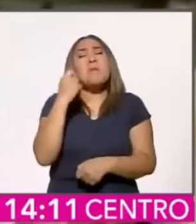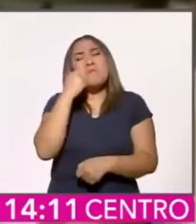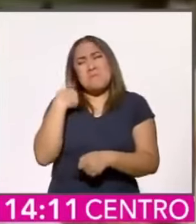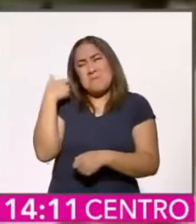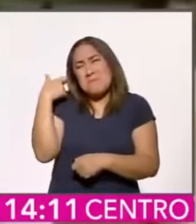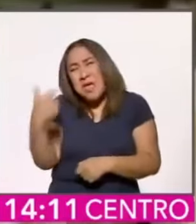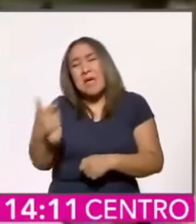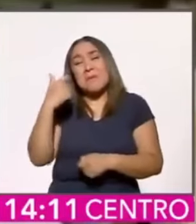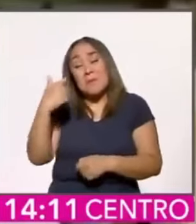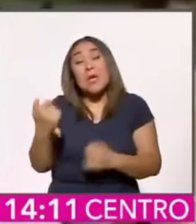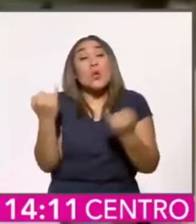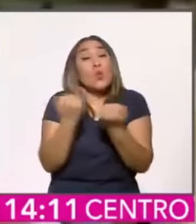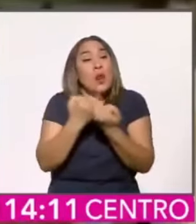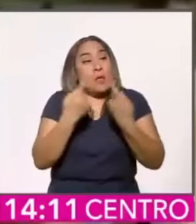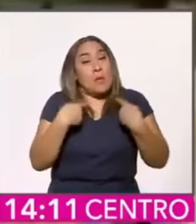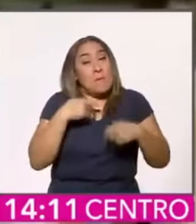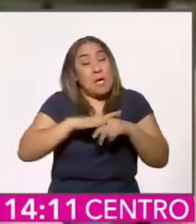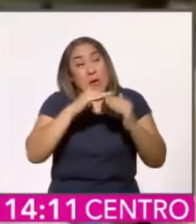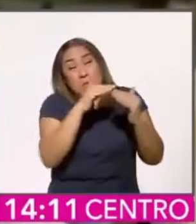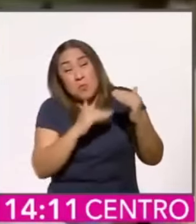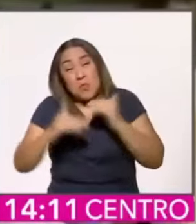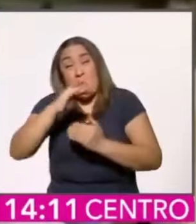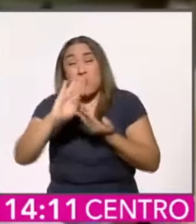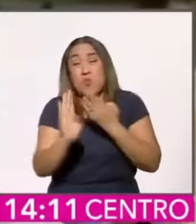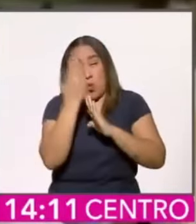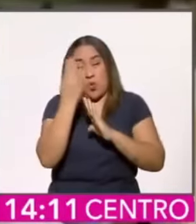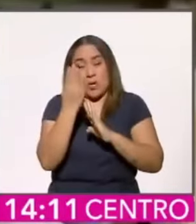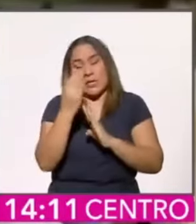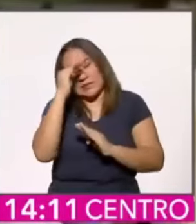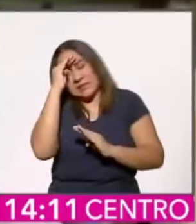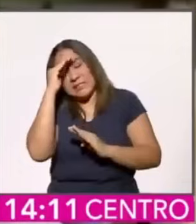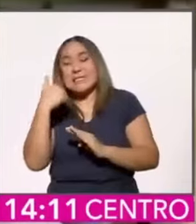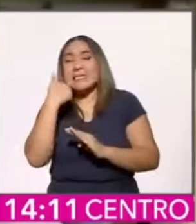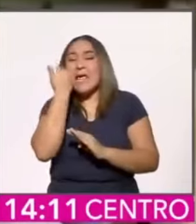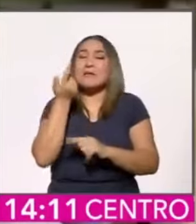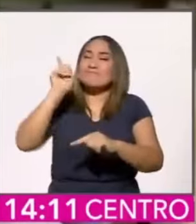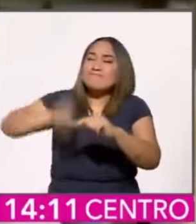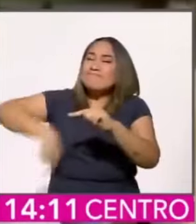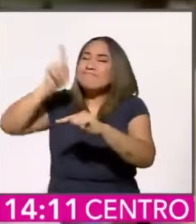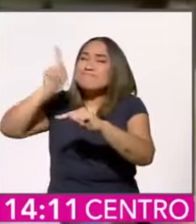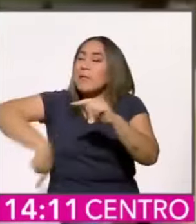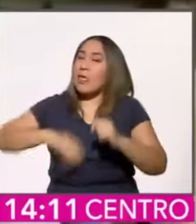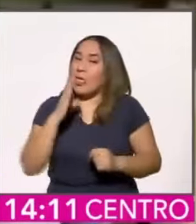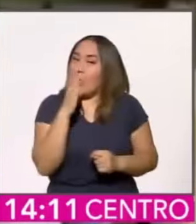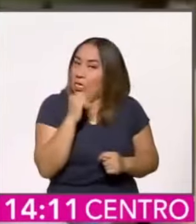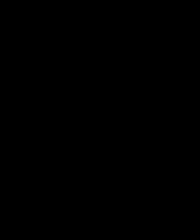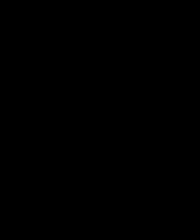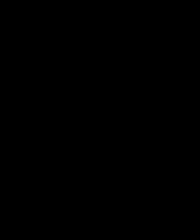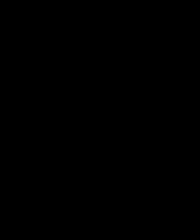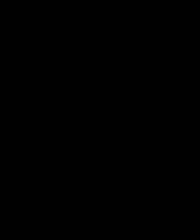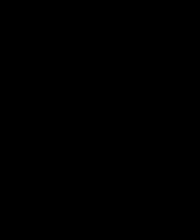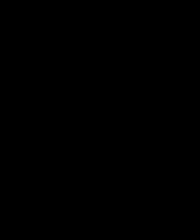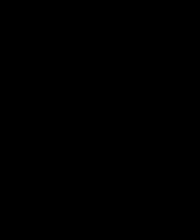los personajes más poderosos del mundo en el intento fallido de hacerlo trizas.